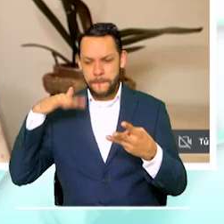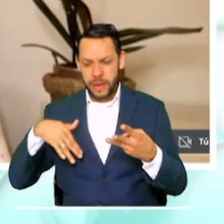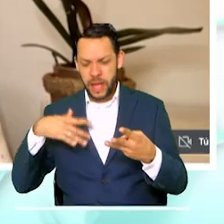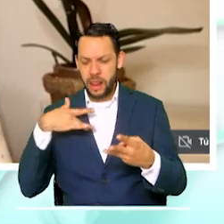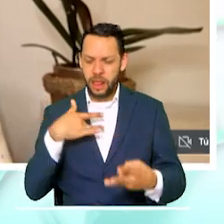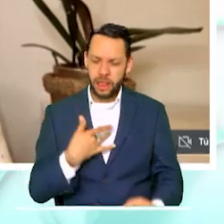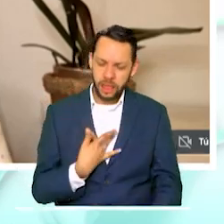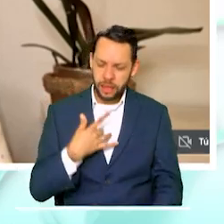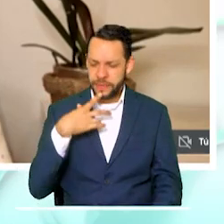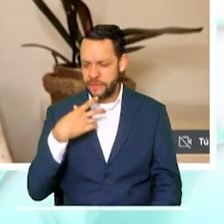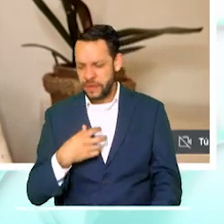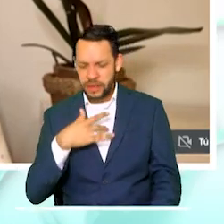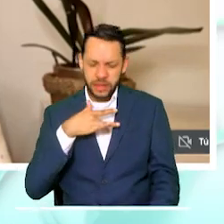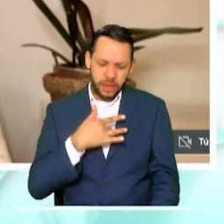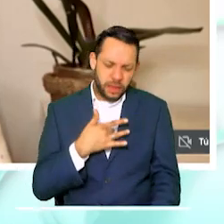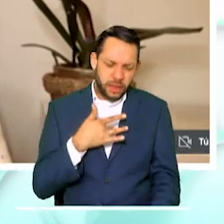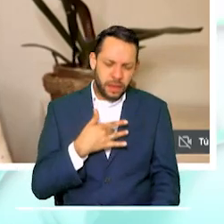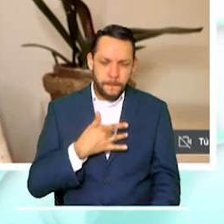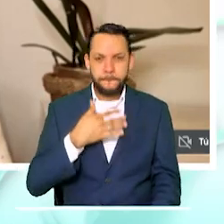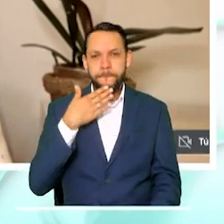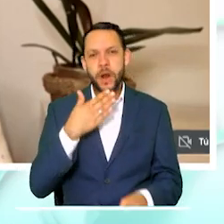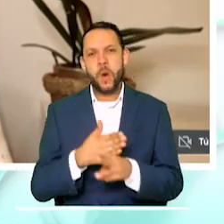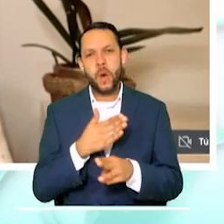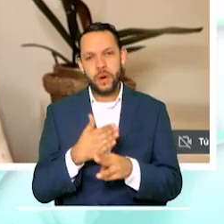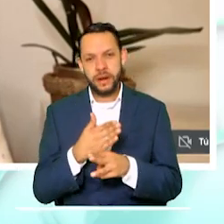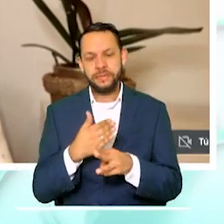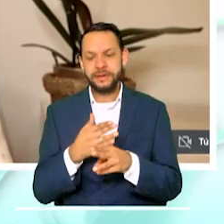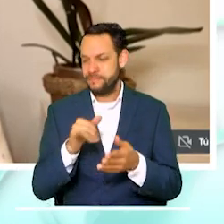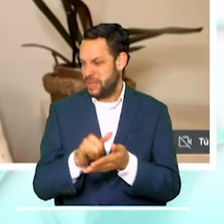tú describiste. Lo que quiero preguntarte, Roberto,